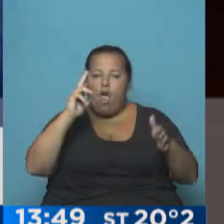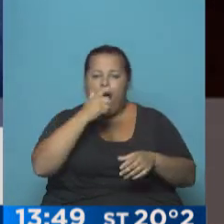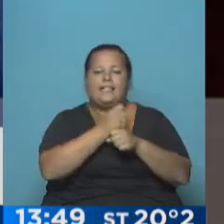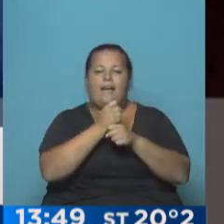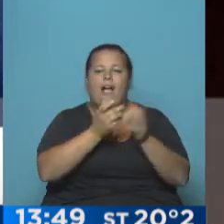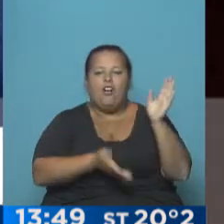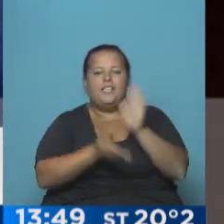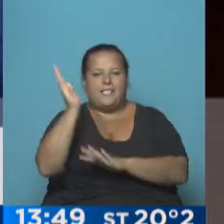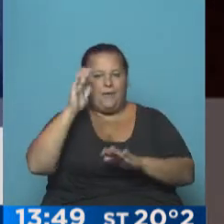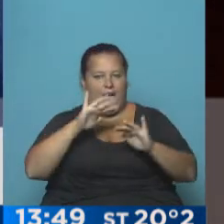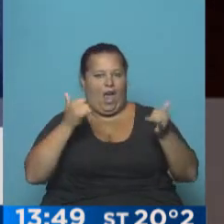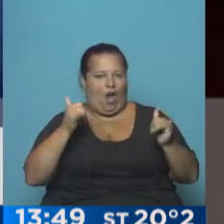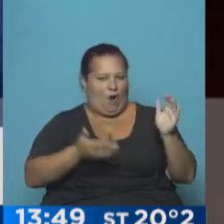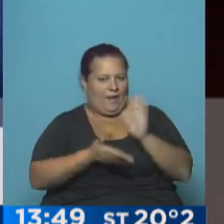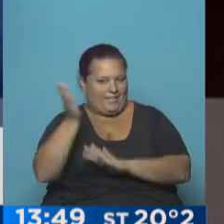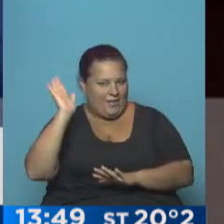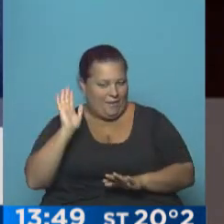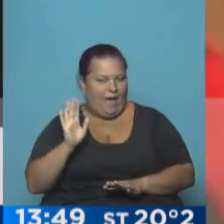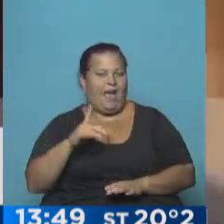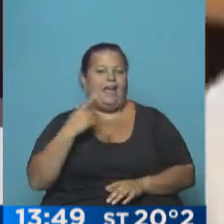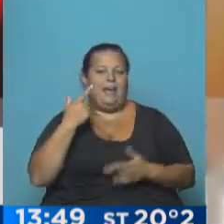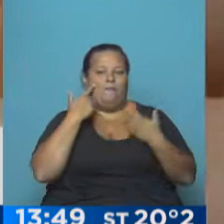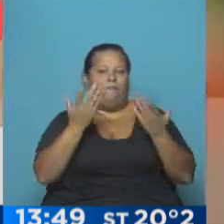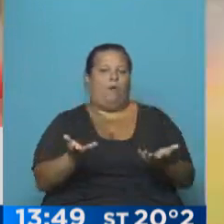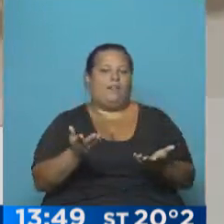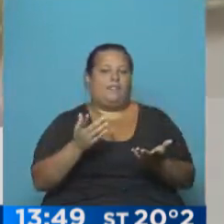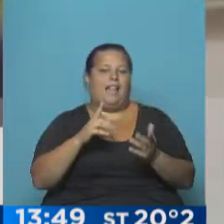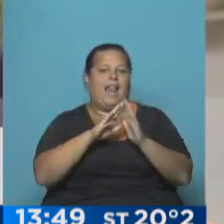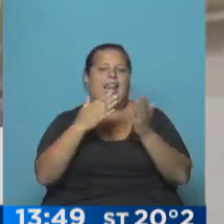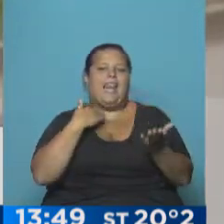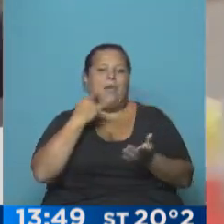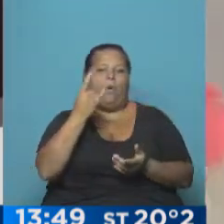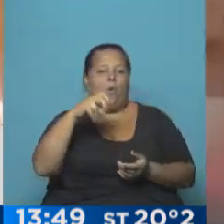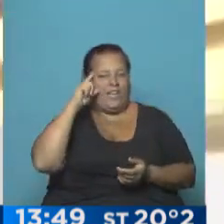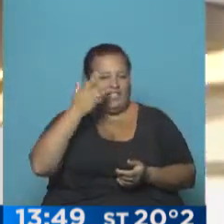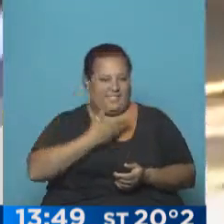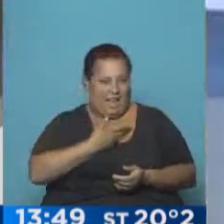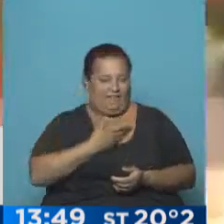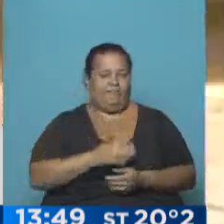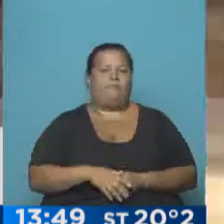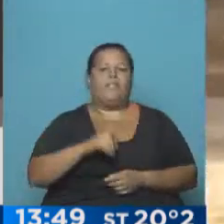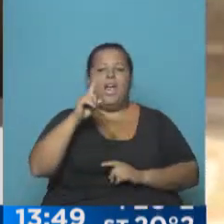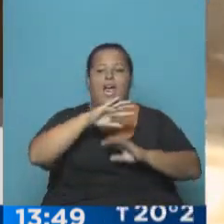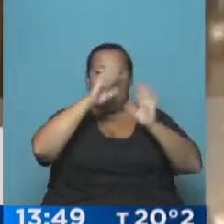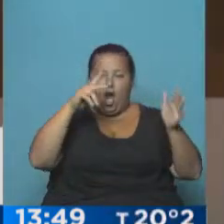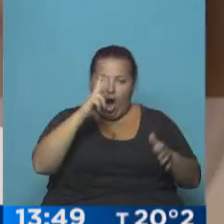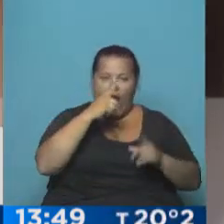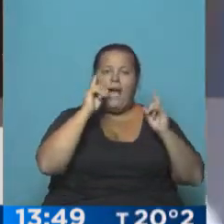con egreso de adolescentes, ¿no? La presentación del libro de UNICEF. Se han cerrado instituciones,